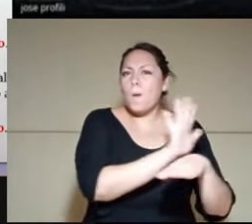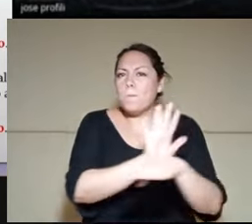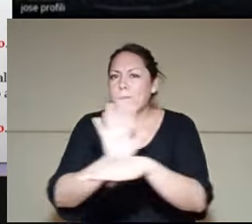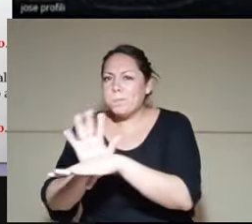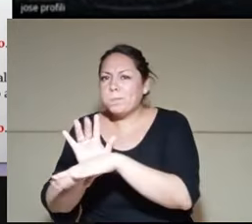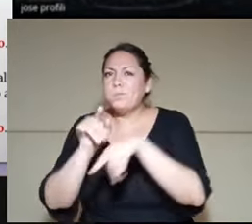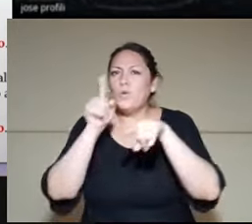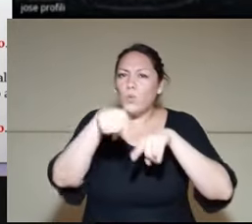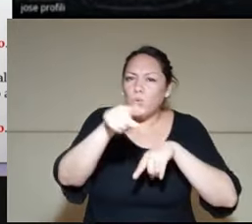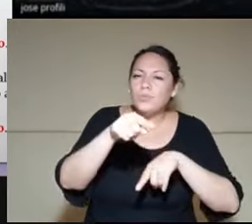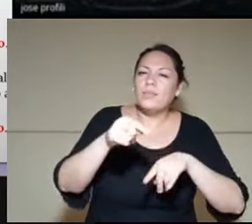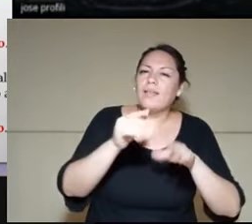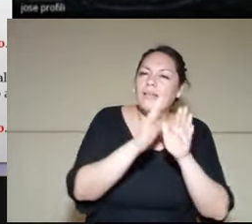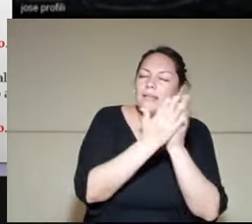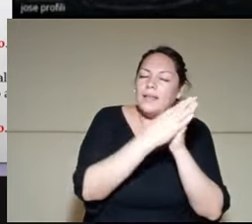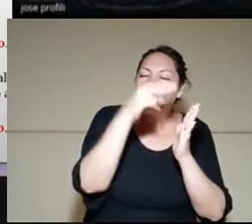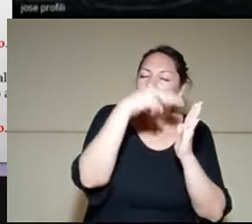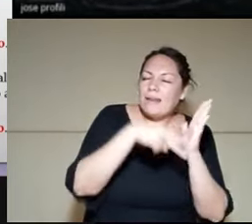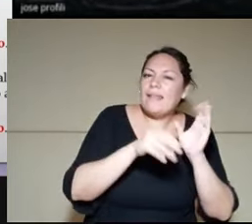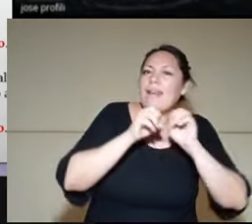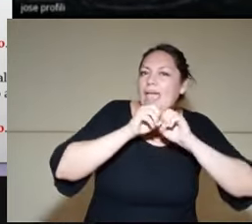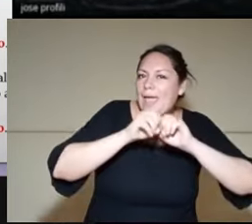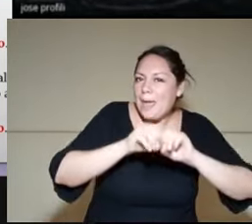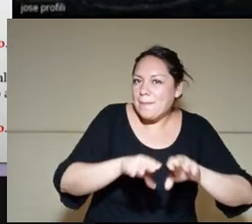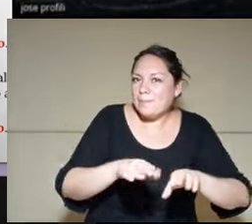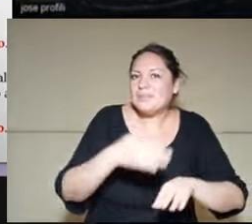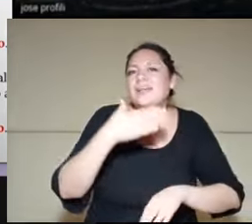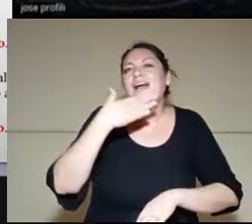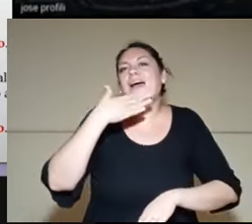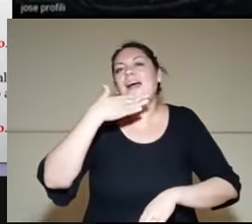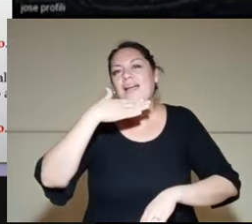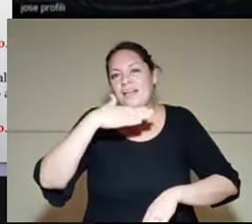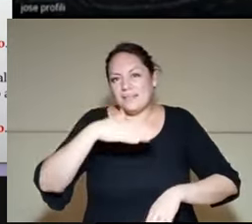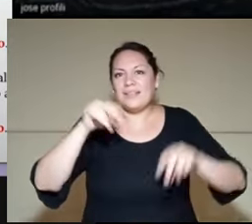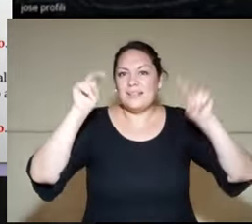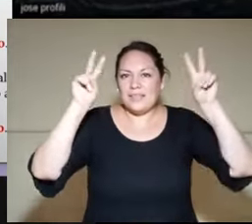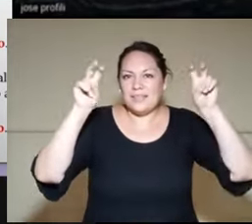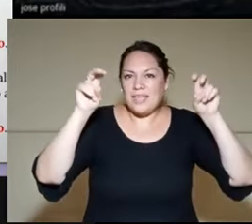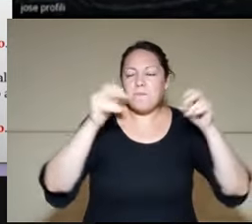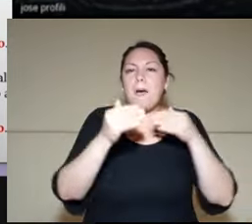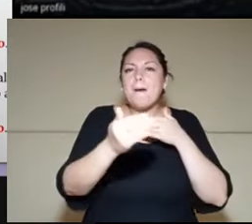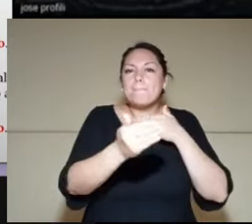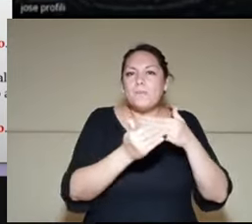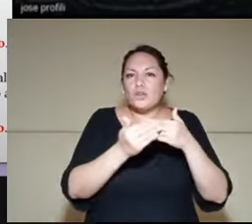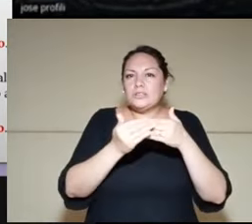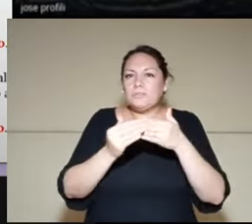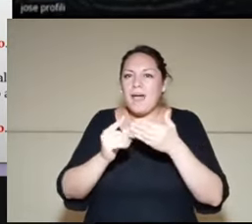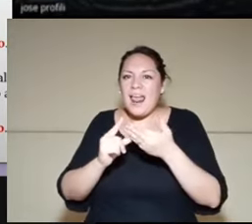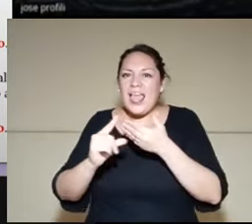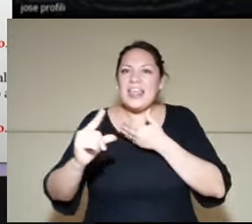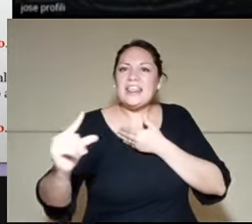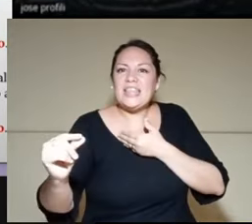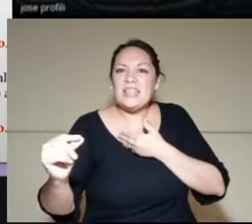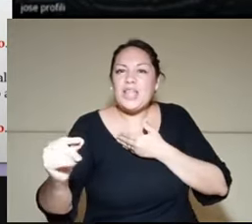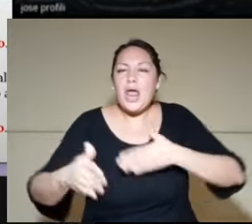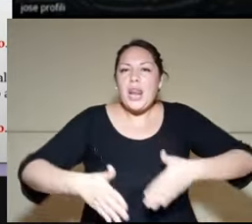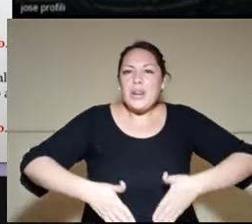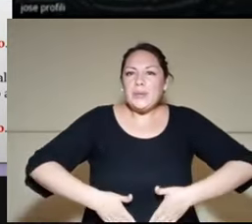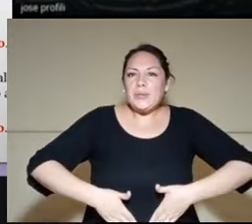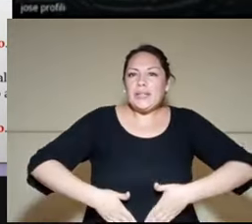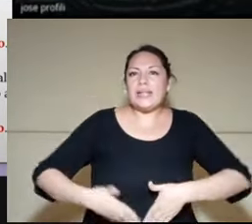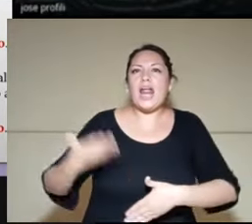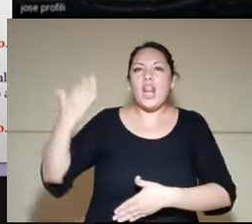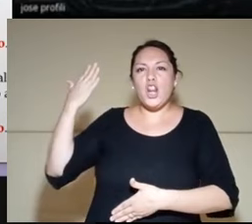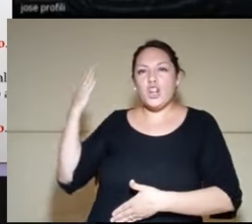esos términos se van a empezar a ver y a tener que familiarizar para poder entender qué es proximal, qué es distal, qué es ventral,